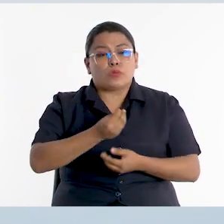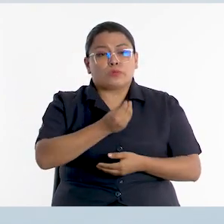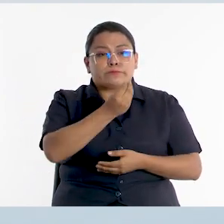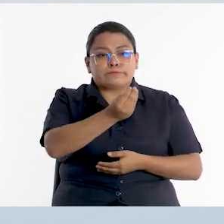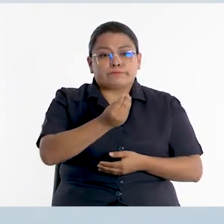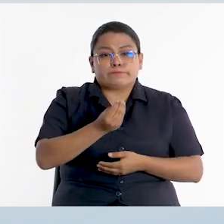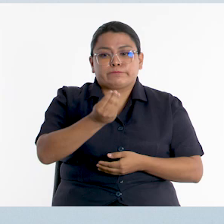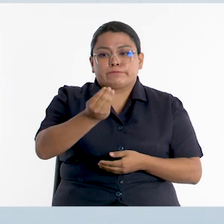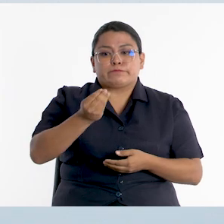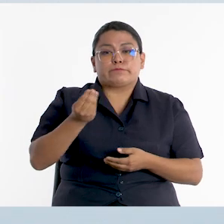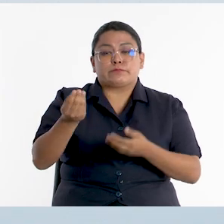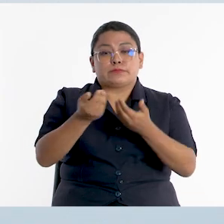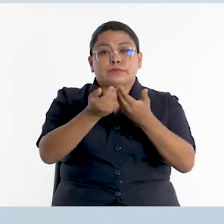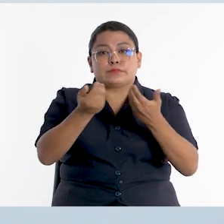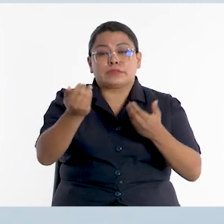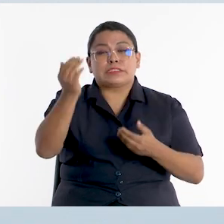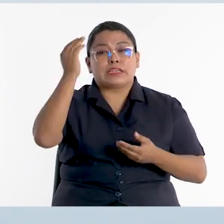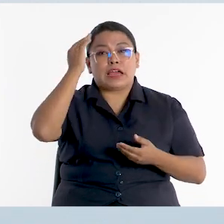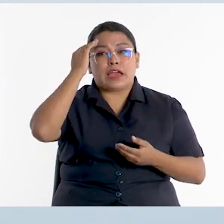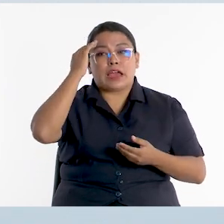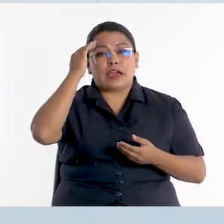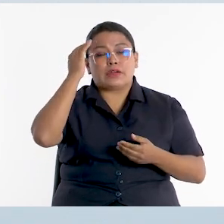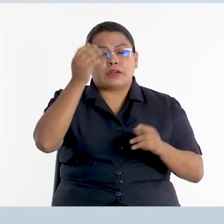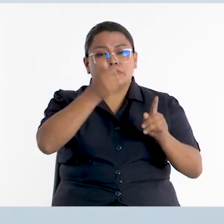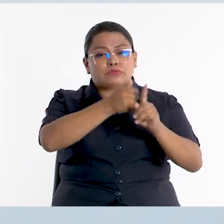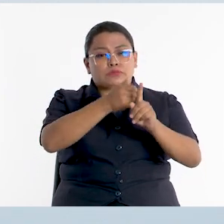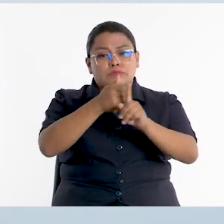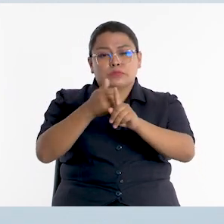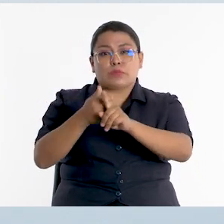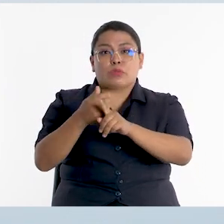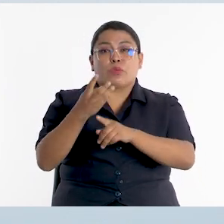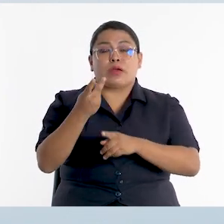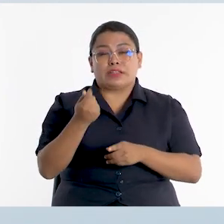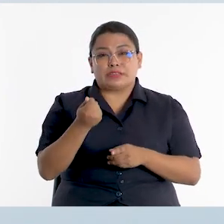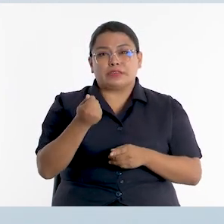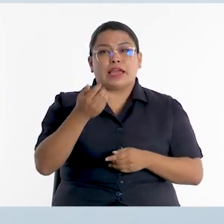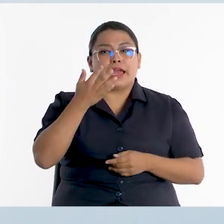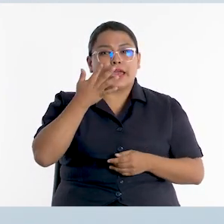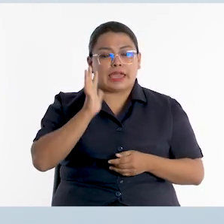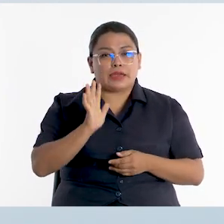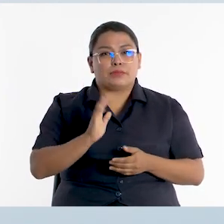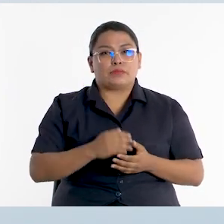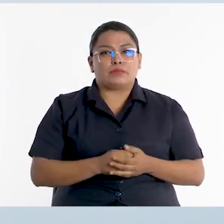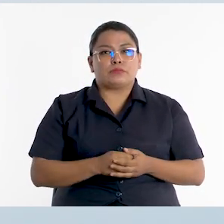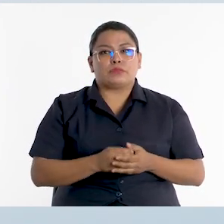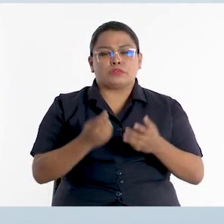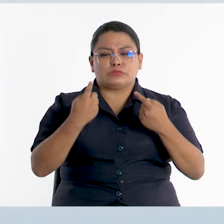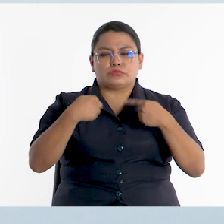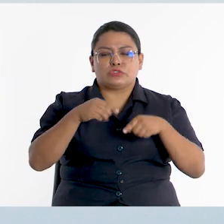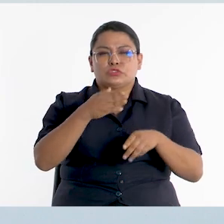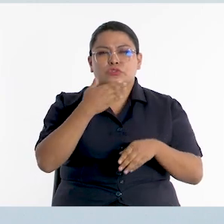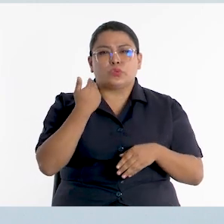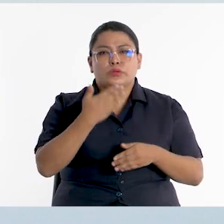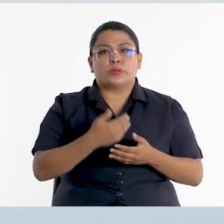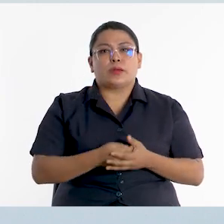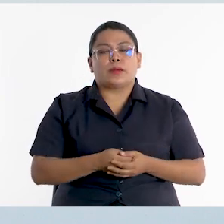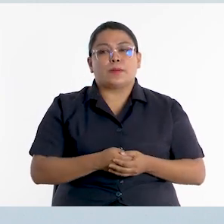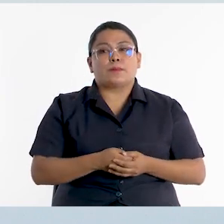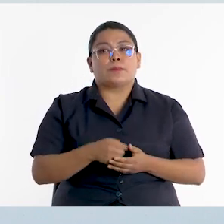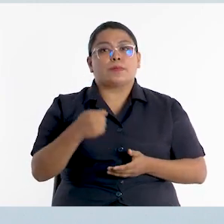se hará el reparto y se determina la cantidad en cada grupo. Un ejemplo es la siguiente